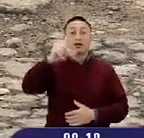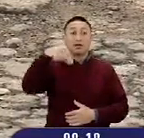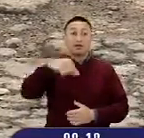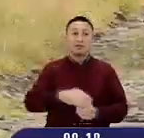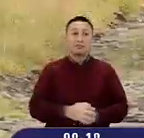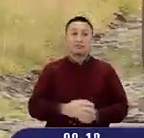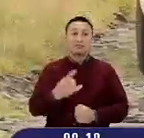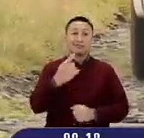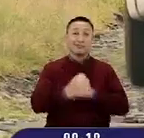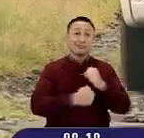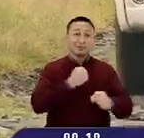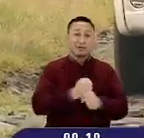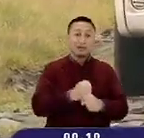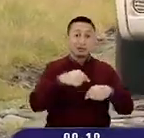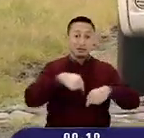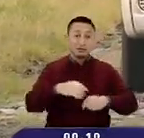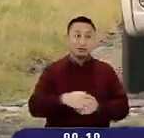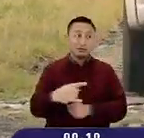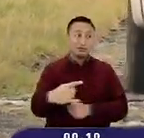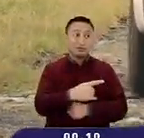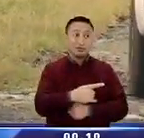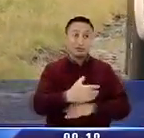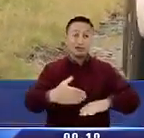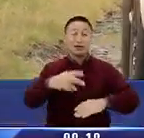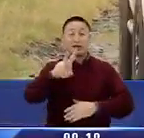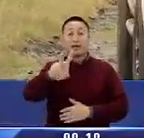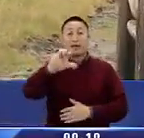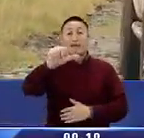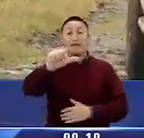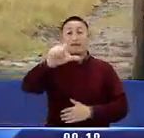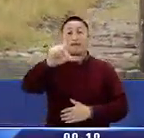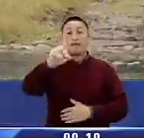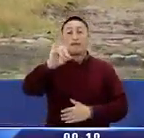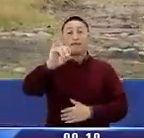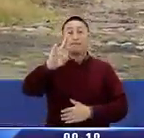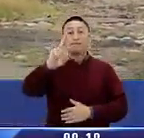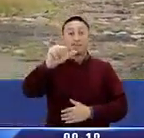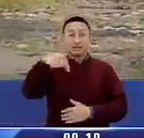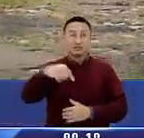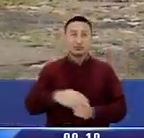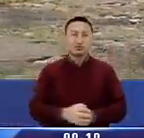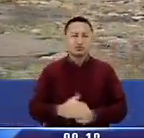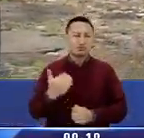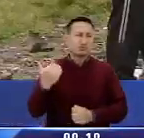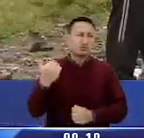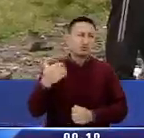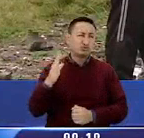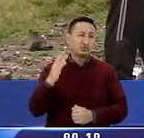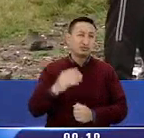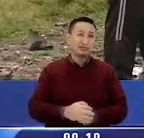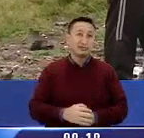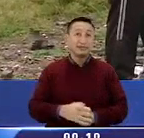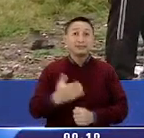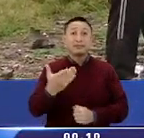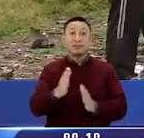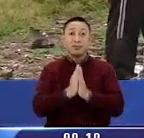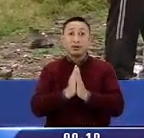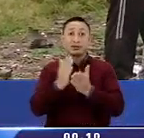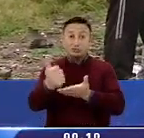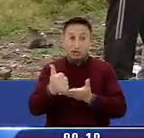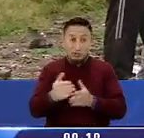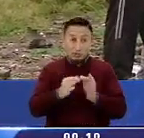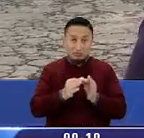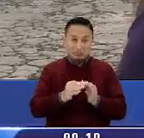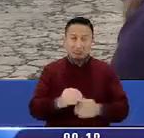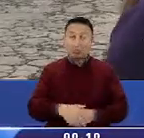y recorrer la calle Valdivia para acceder a sus viviendas en estas condiciones. Han perdido la cuenta de cuántas veces han solicitado el